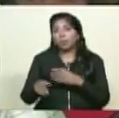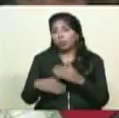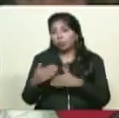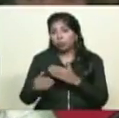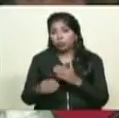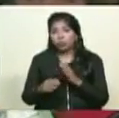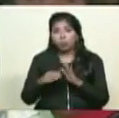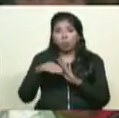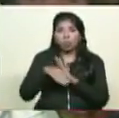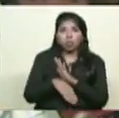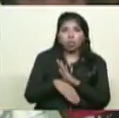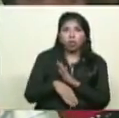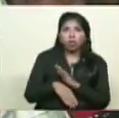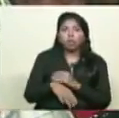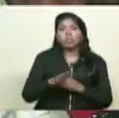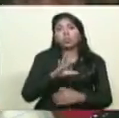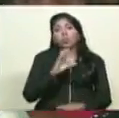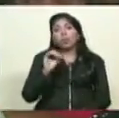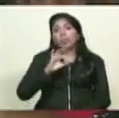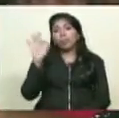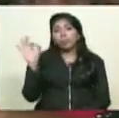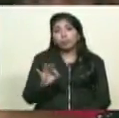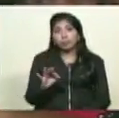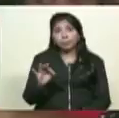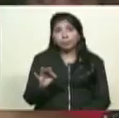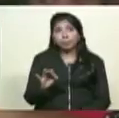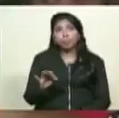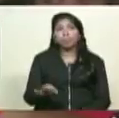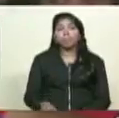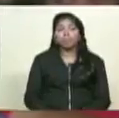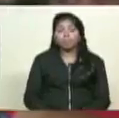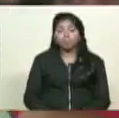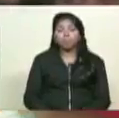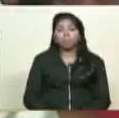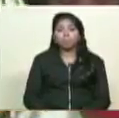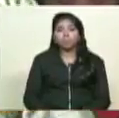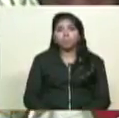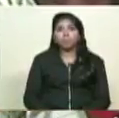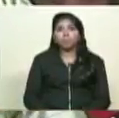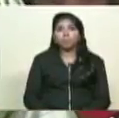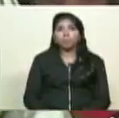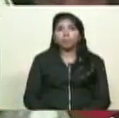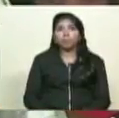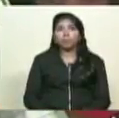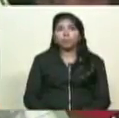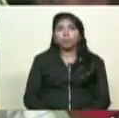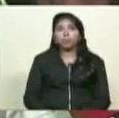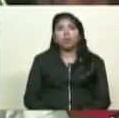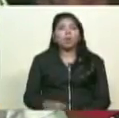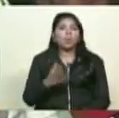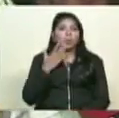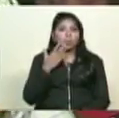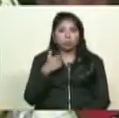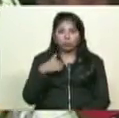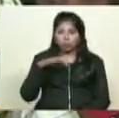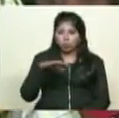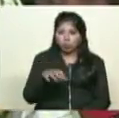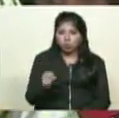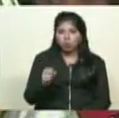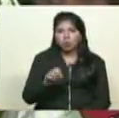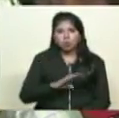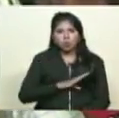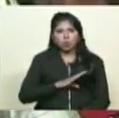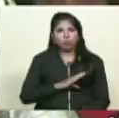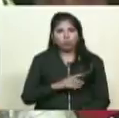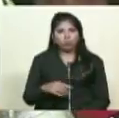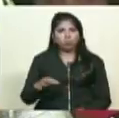el 50%, señor presidente, en un solo turno. Si nosotros lográbamos tener la materia prima al día,